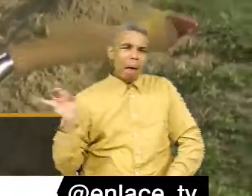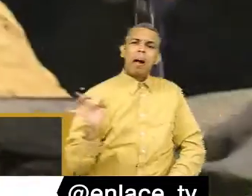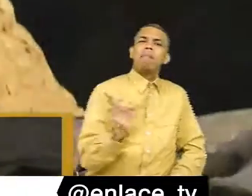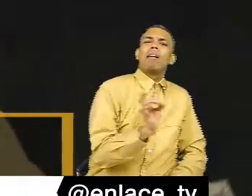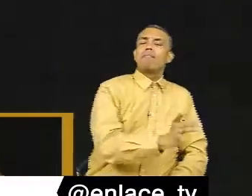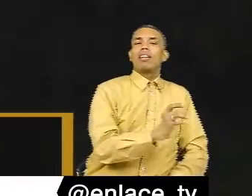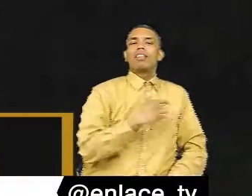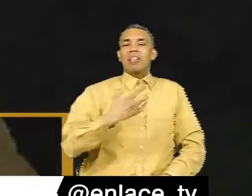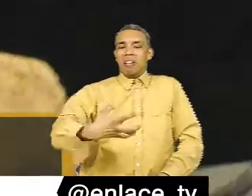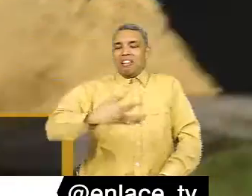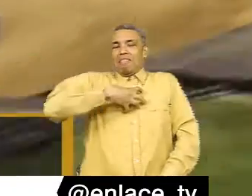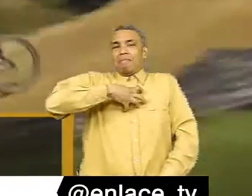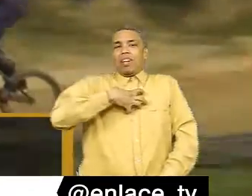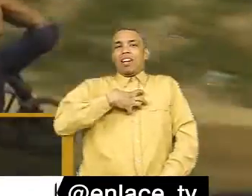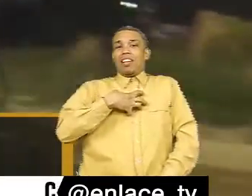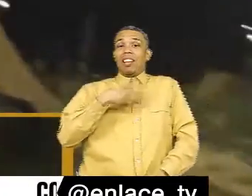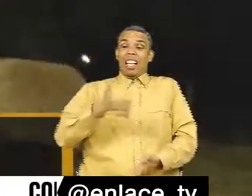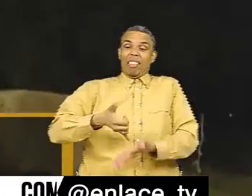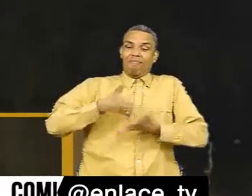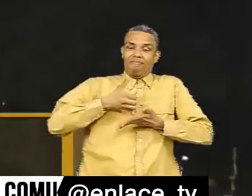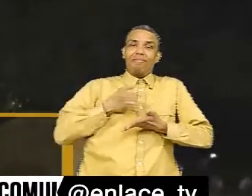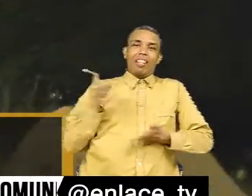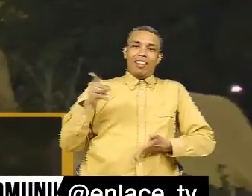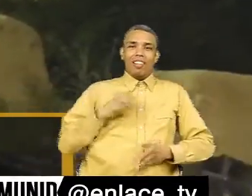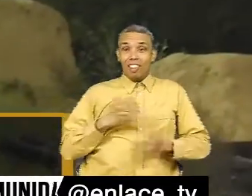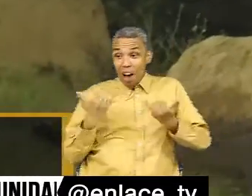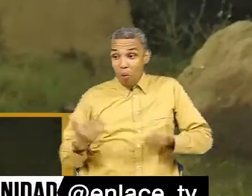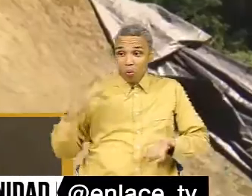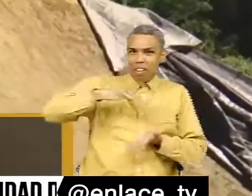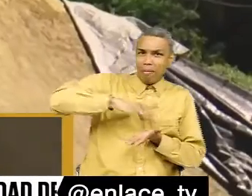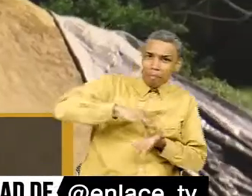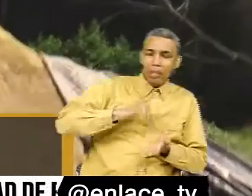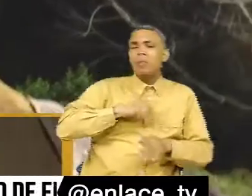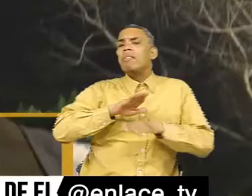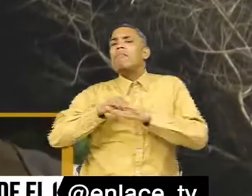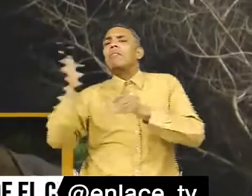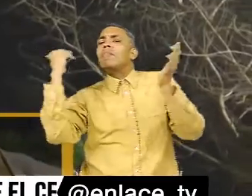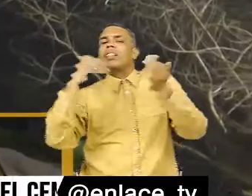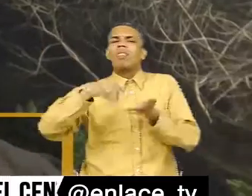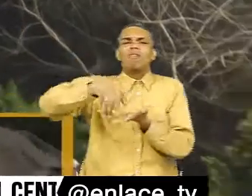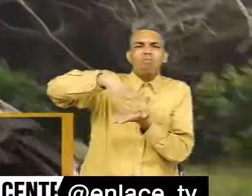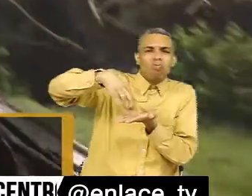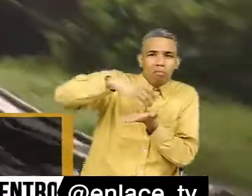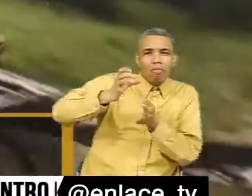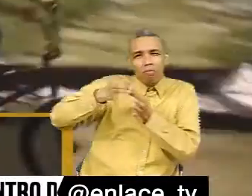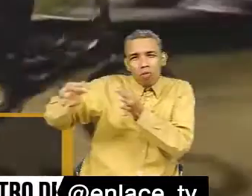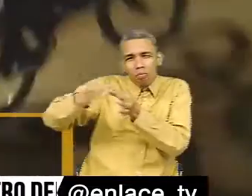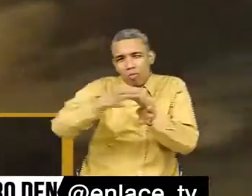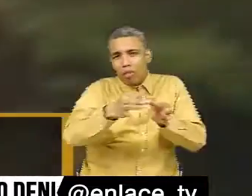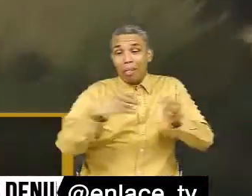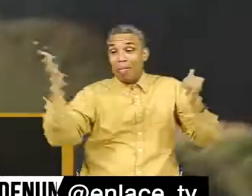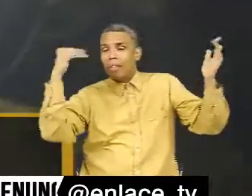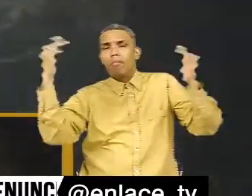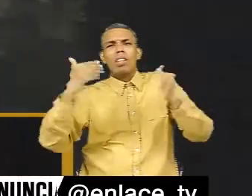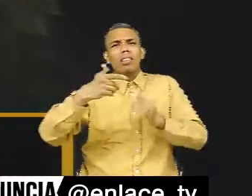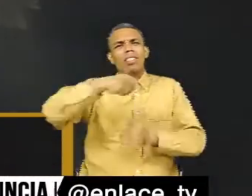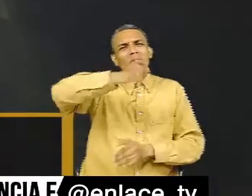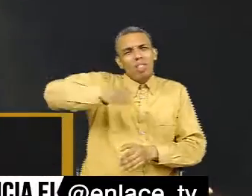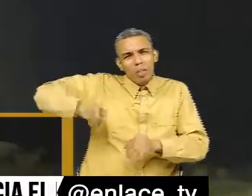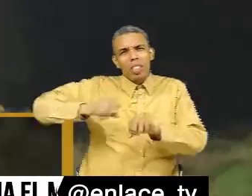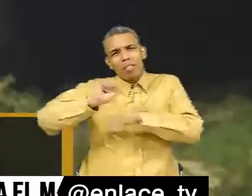Deer Jump, que se cumplió en este país, y hoy convoca a un evento departamental en el que se aspira a participen más de 100 deportistas de